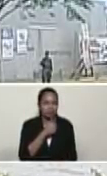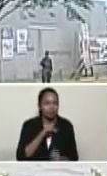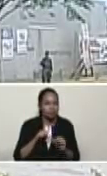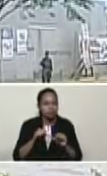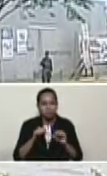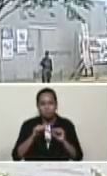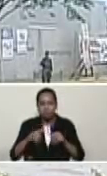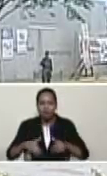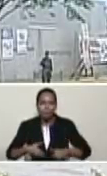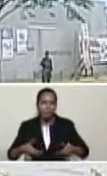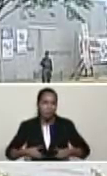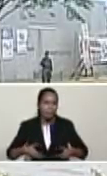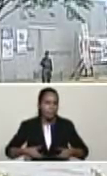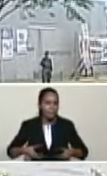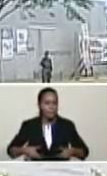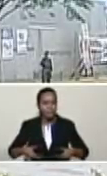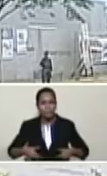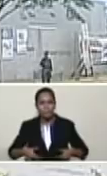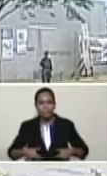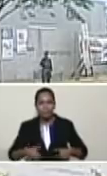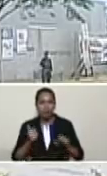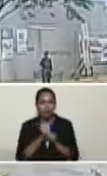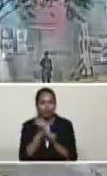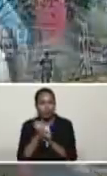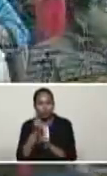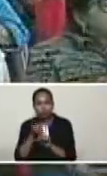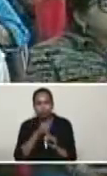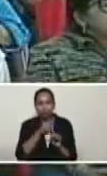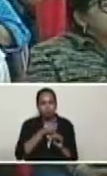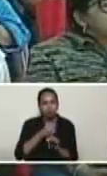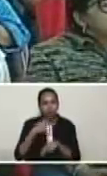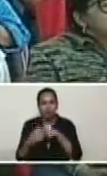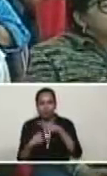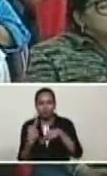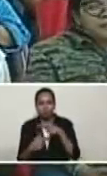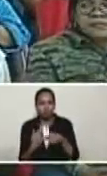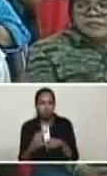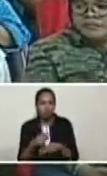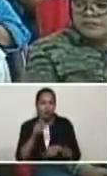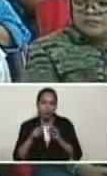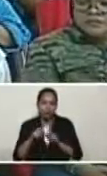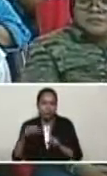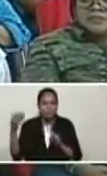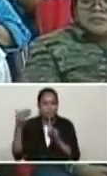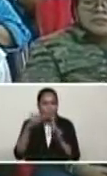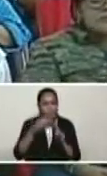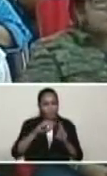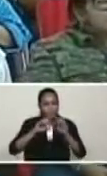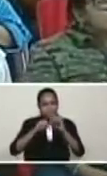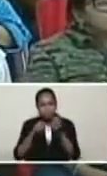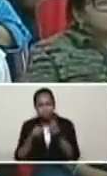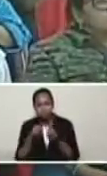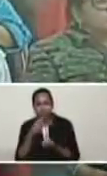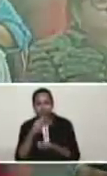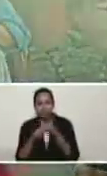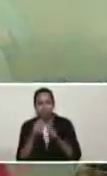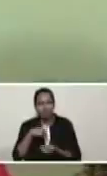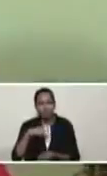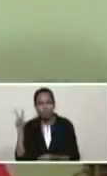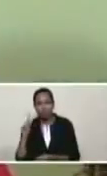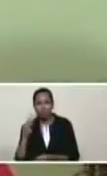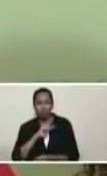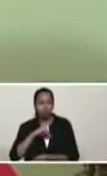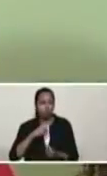pie de lucha, que sigamos en pie de lucha a esta revolución, que a pesar de los ataques que nos han hecho, sigamos